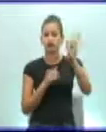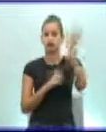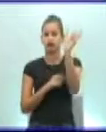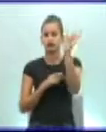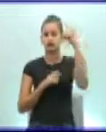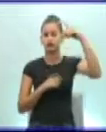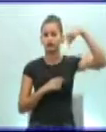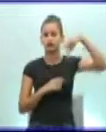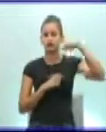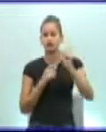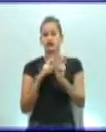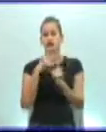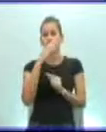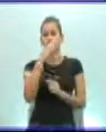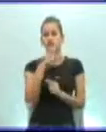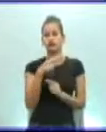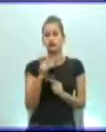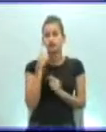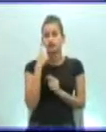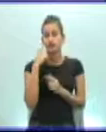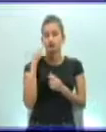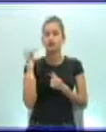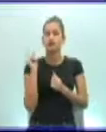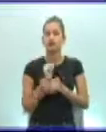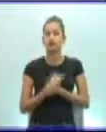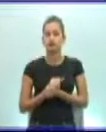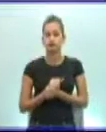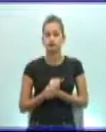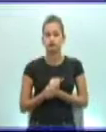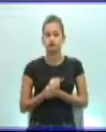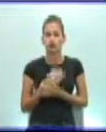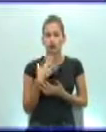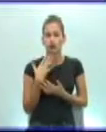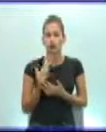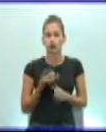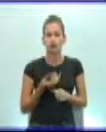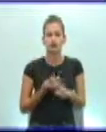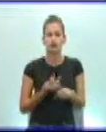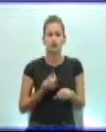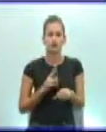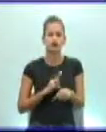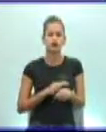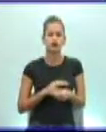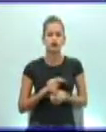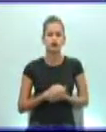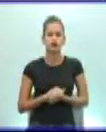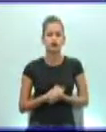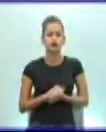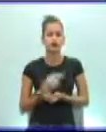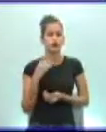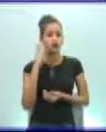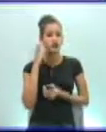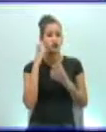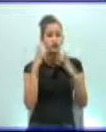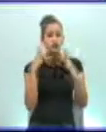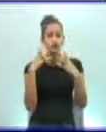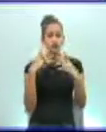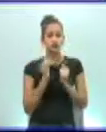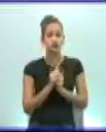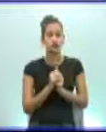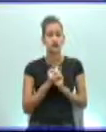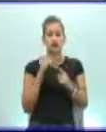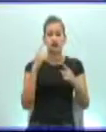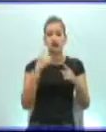no pertenecen a Y. Y ahí se los muestro en el diagrama, con diagrama de Venn. Importante que X diferencia